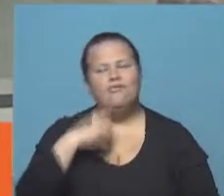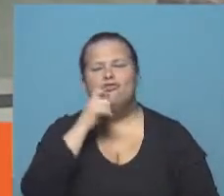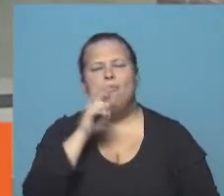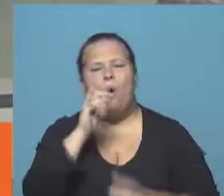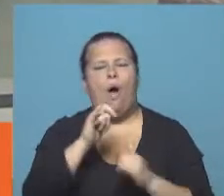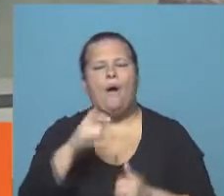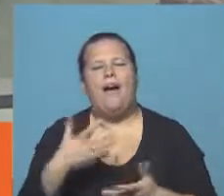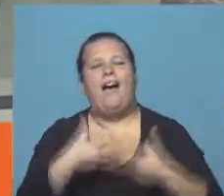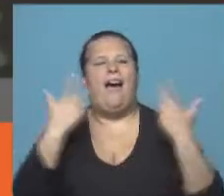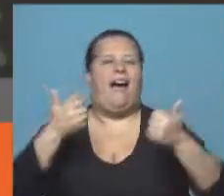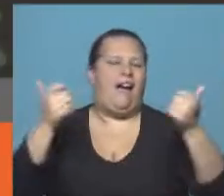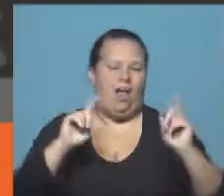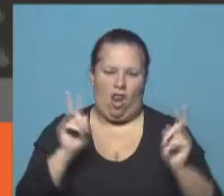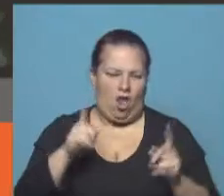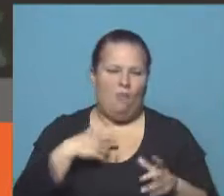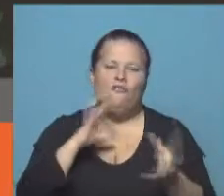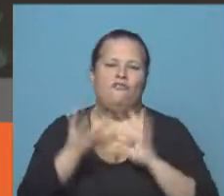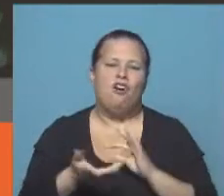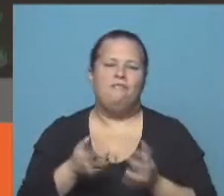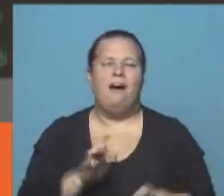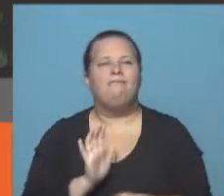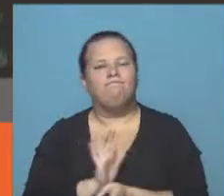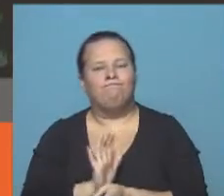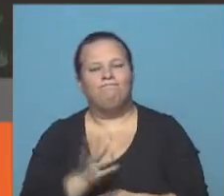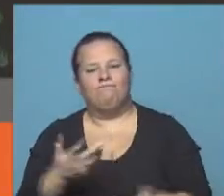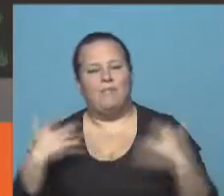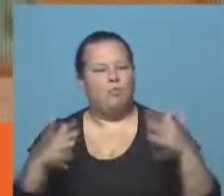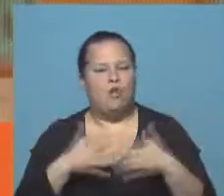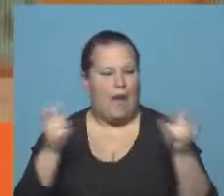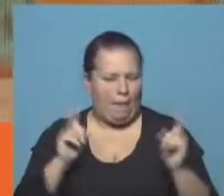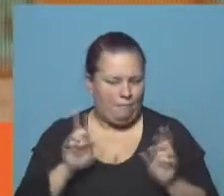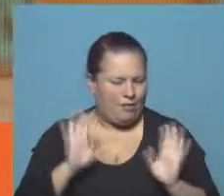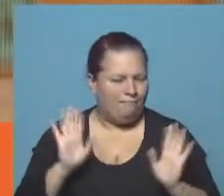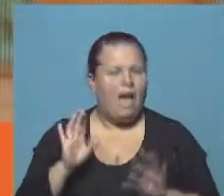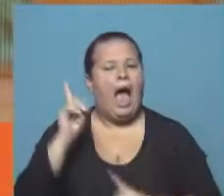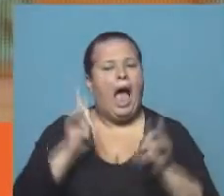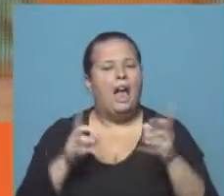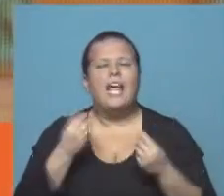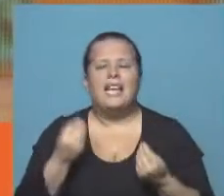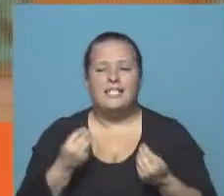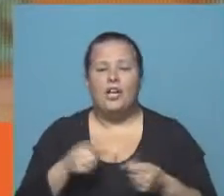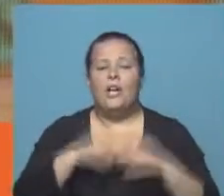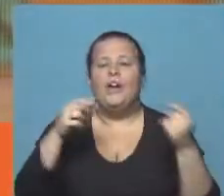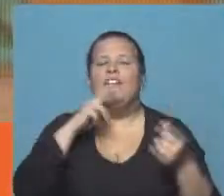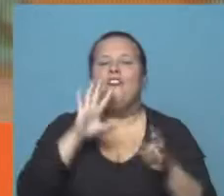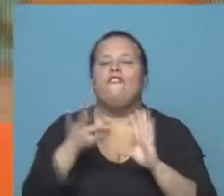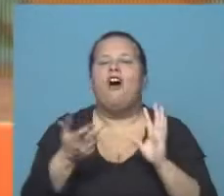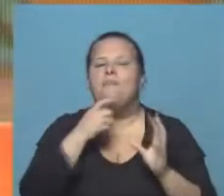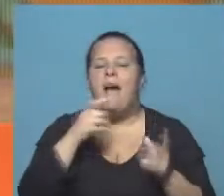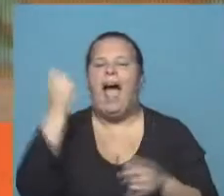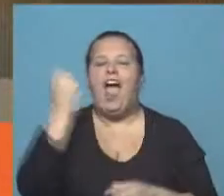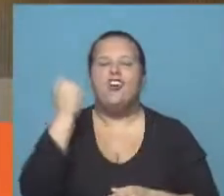hablar de brotes verdes porque me parece una expresión un poco ligera. Hay sectores. ¿Qué es brotes verdes? Brotes verdes es aquello que